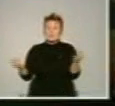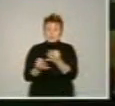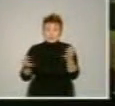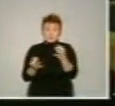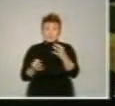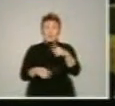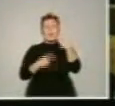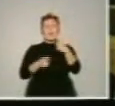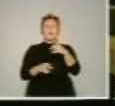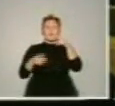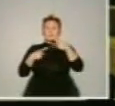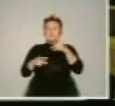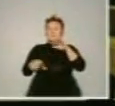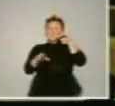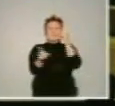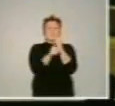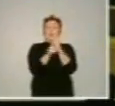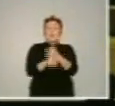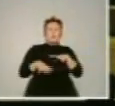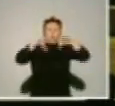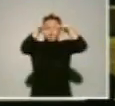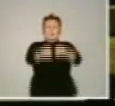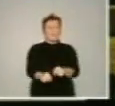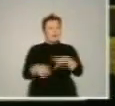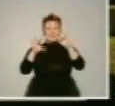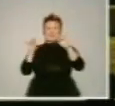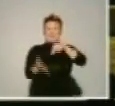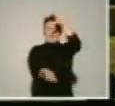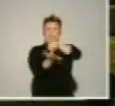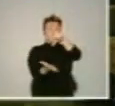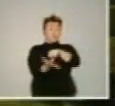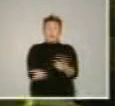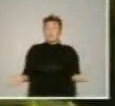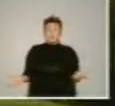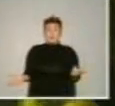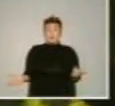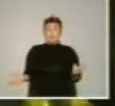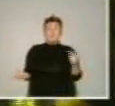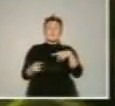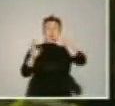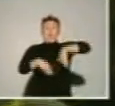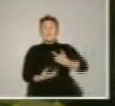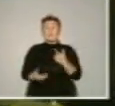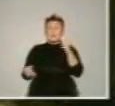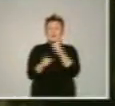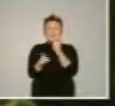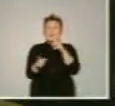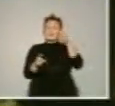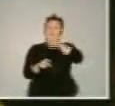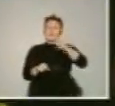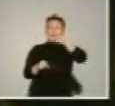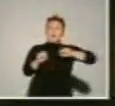el que llevara a sus hombres a la conquista definitiva de la ciudad. Las baterías de cañones despliegan toda